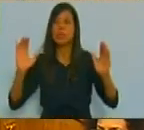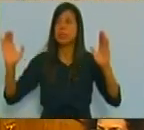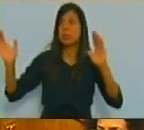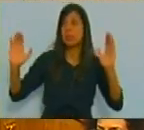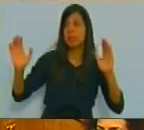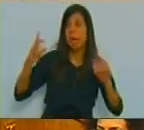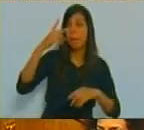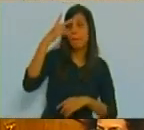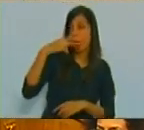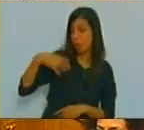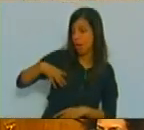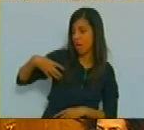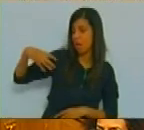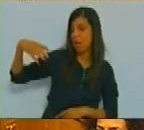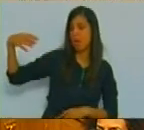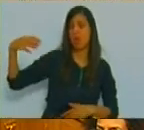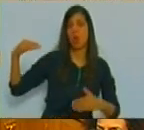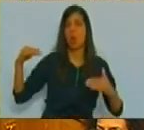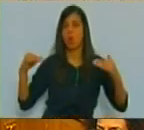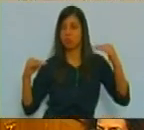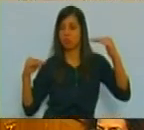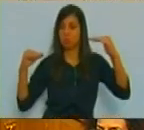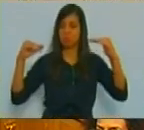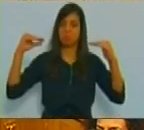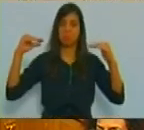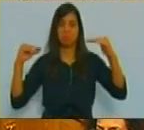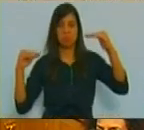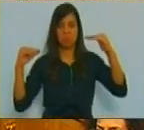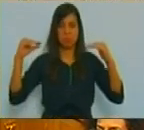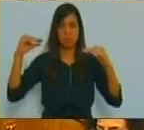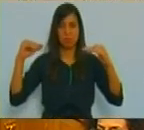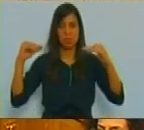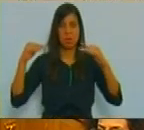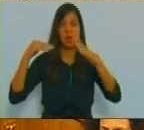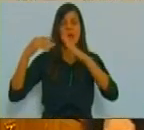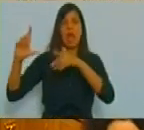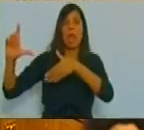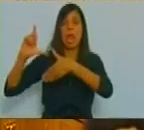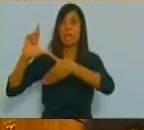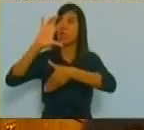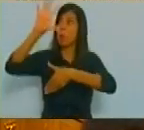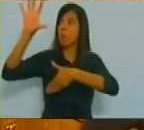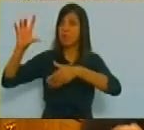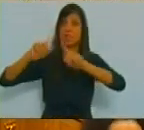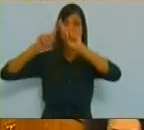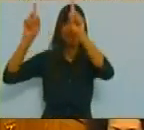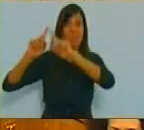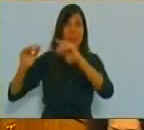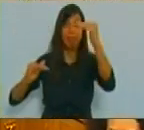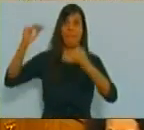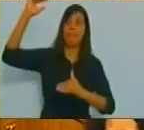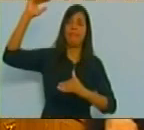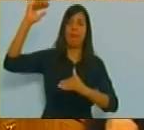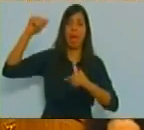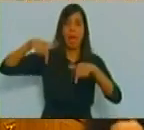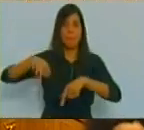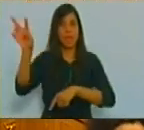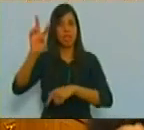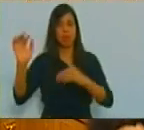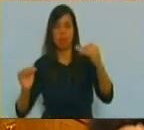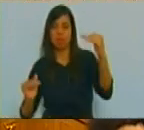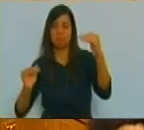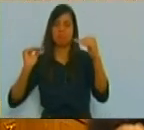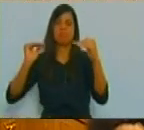los más ricos los más pobres más bajo de toda latinoamérica con todo y el embate que hay contra este país reconocido que eso no es